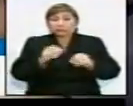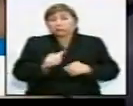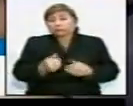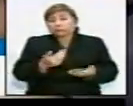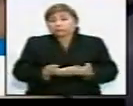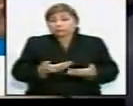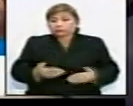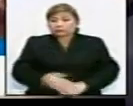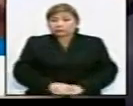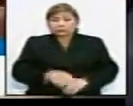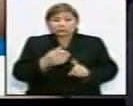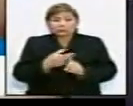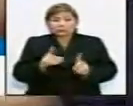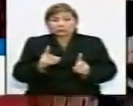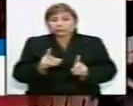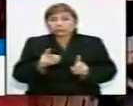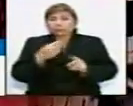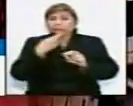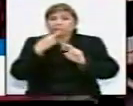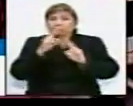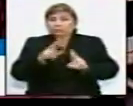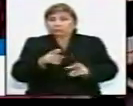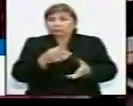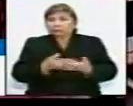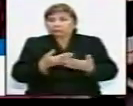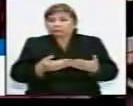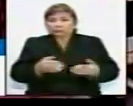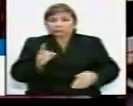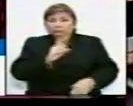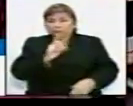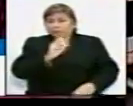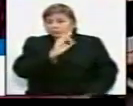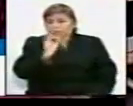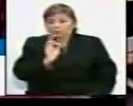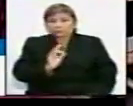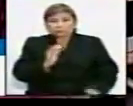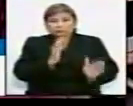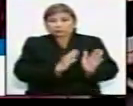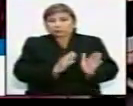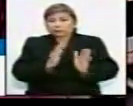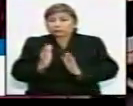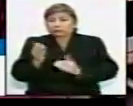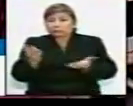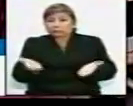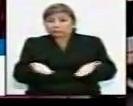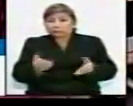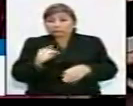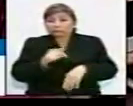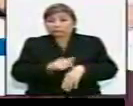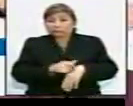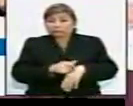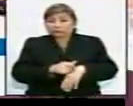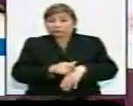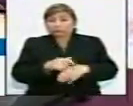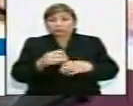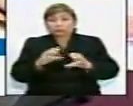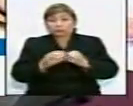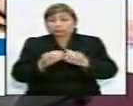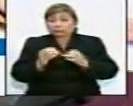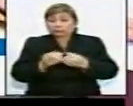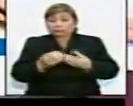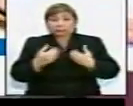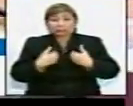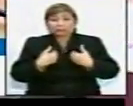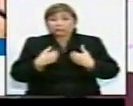casos. Pero, para contestar la pregunta, no hay ningún procedimiento en trámite en este momento, ni de partidos, ni de